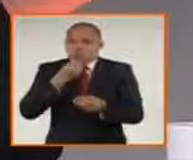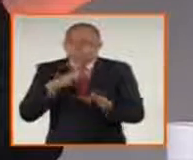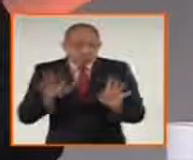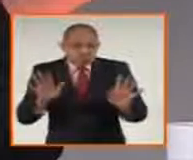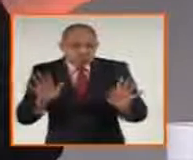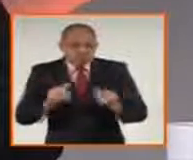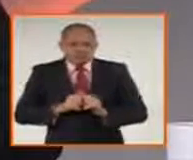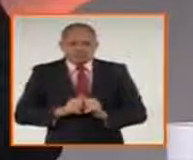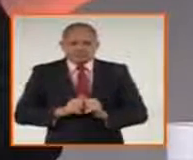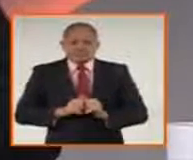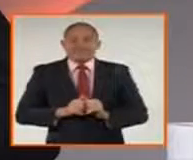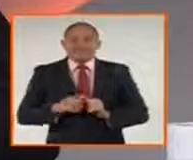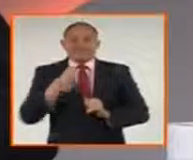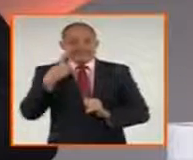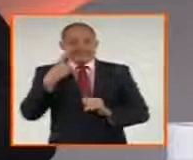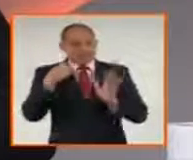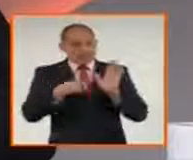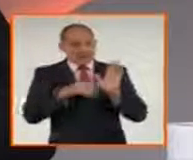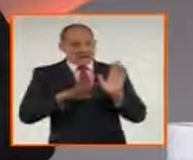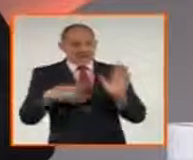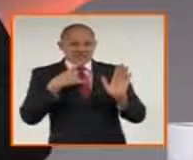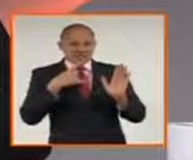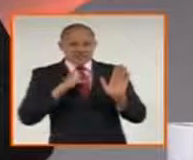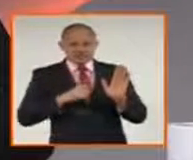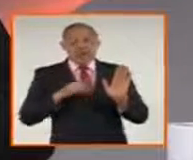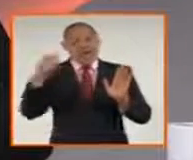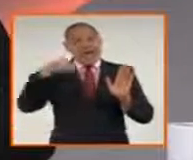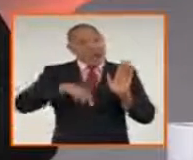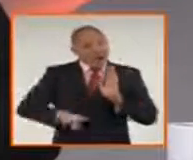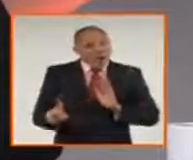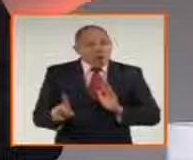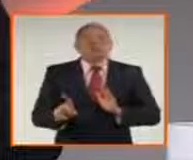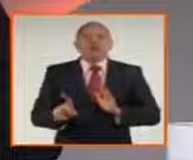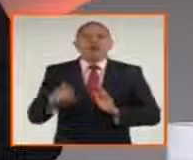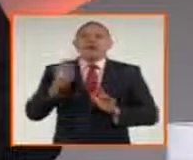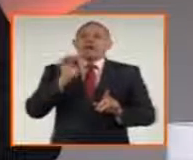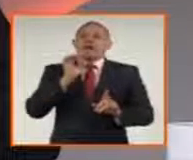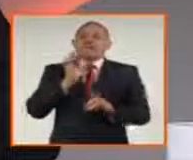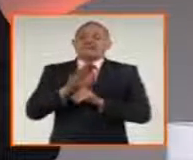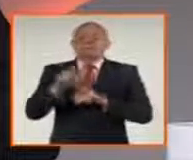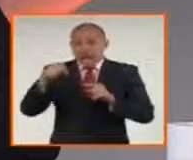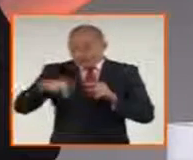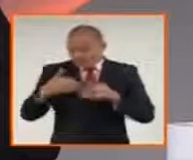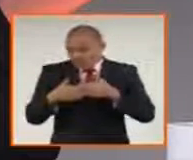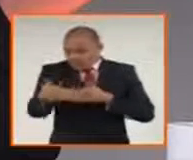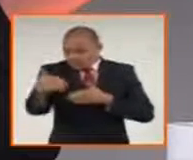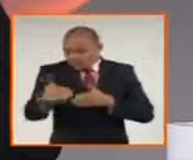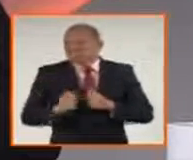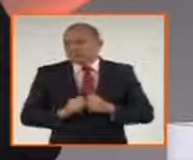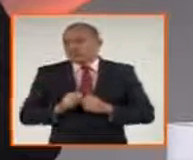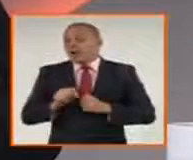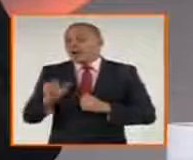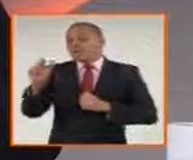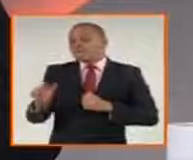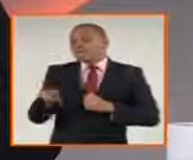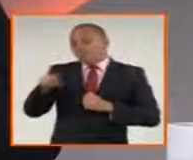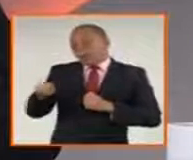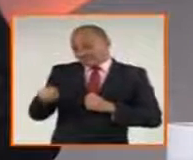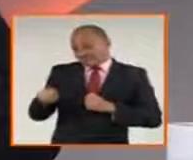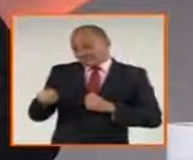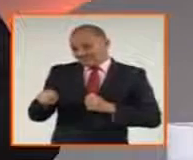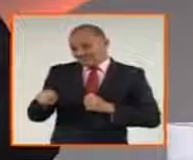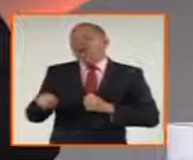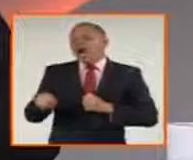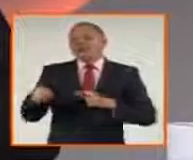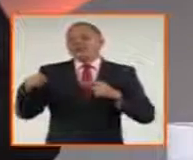sea el alimentante quien escoja la modalidad en que ha de cumplir esa obligación, salvo, por supuesto, que haya una disposición judicial que